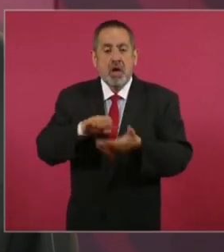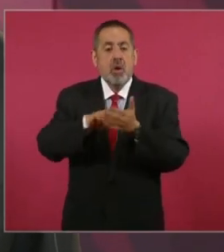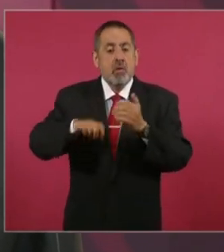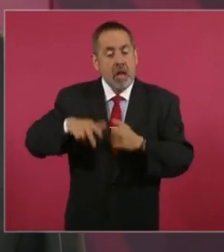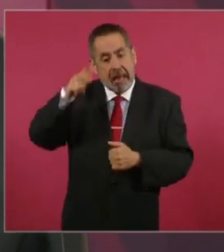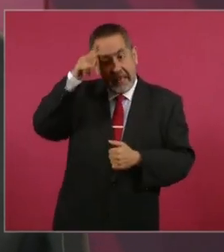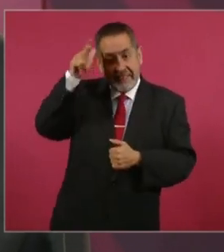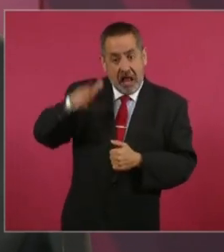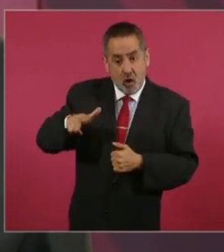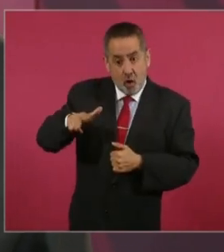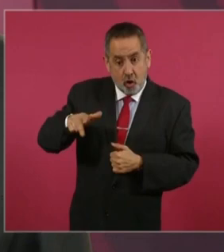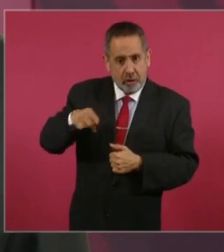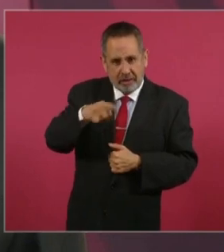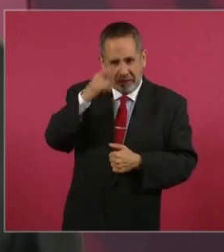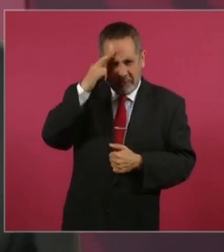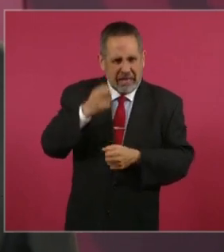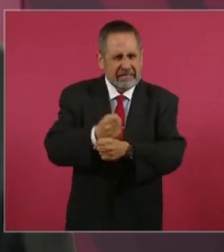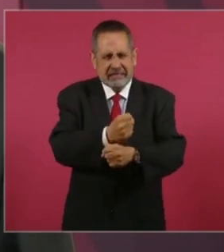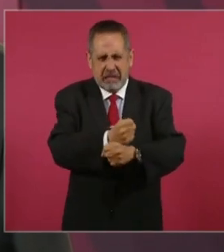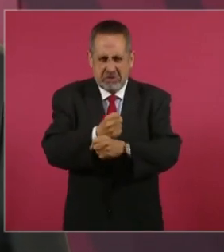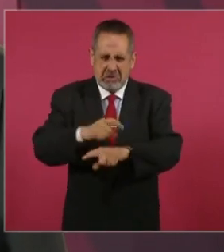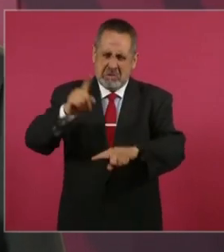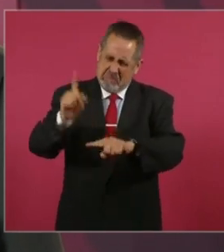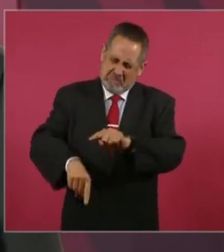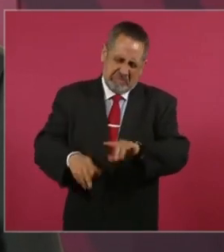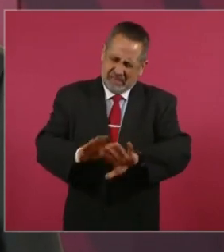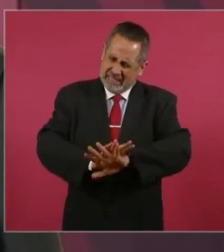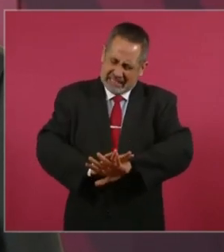abolió la esclavitud